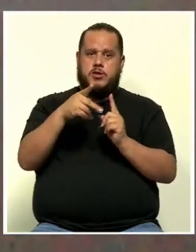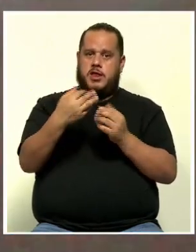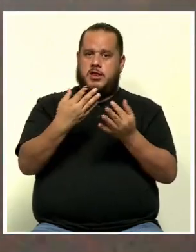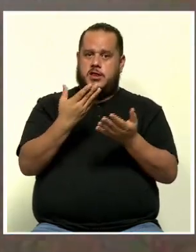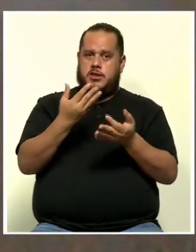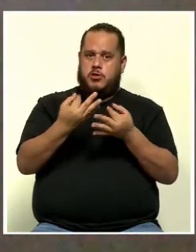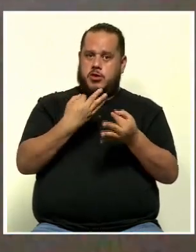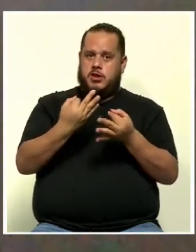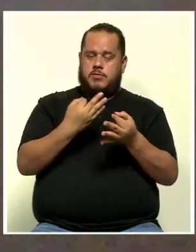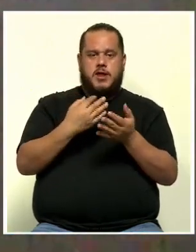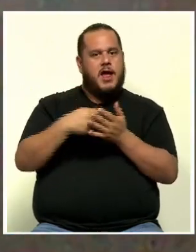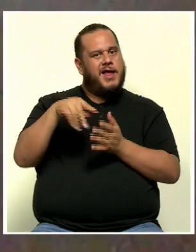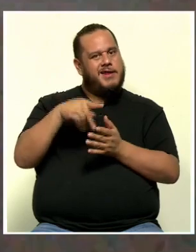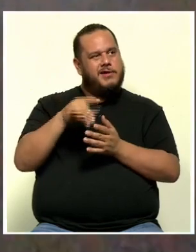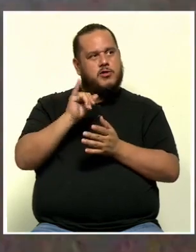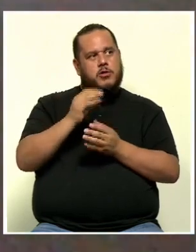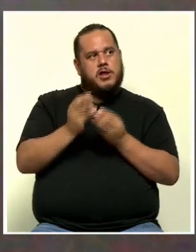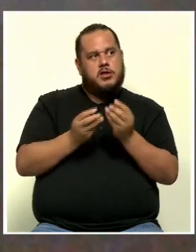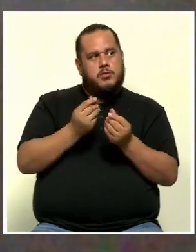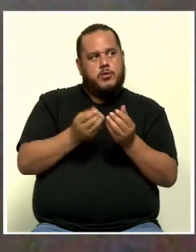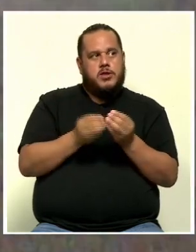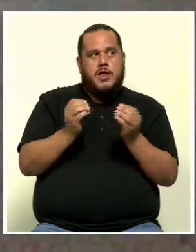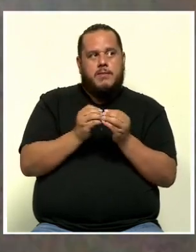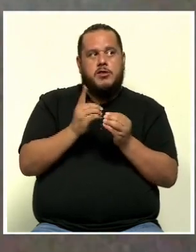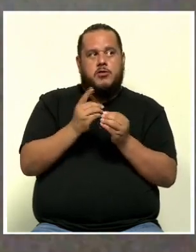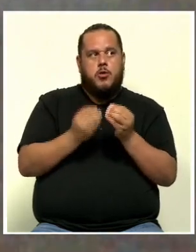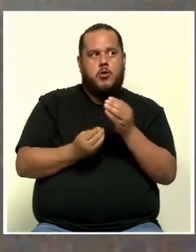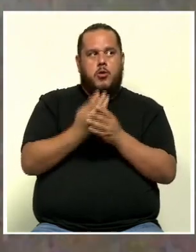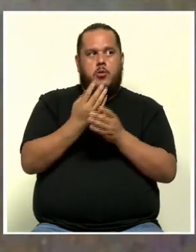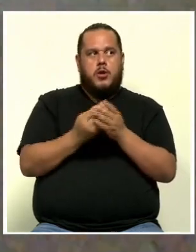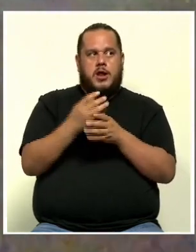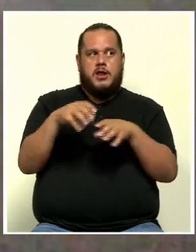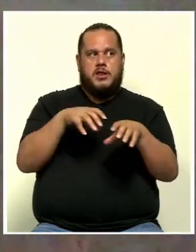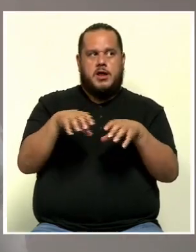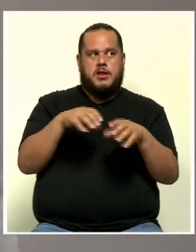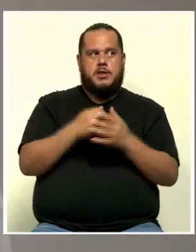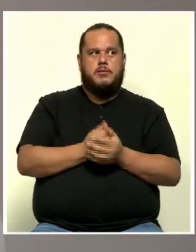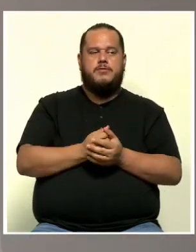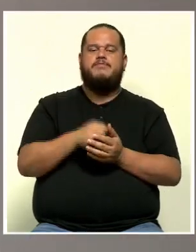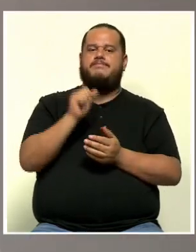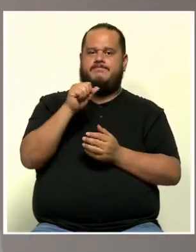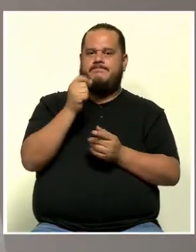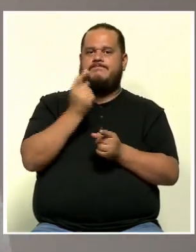también el riesgo que esto genera, y más con un volcán tan activo. Sí, exacto.